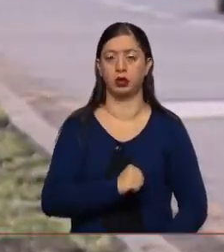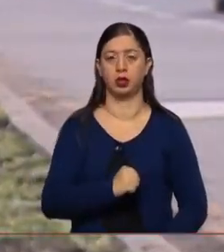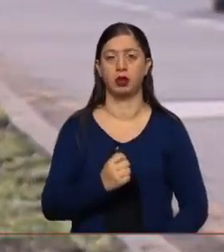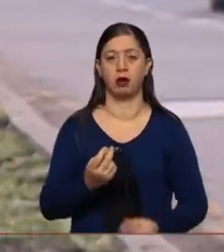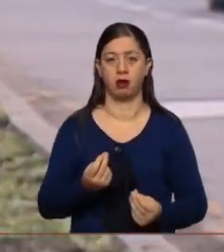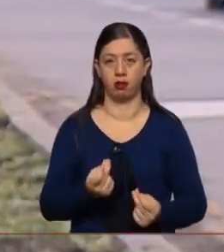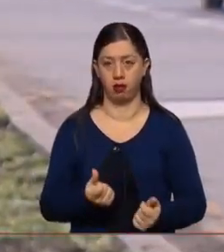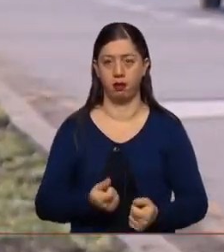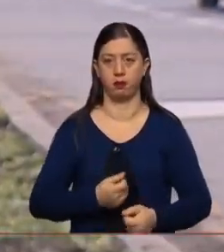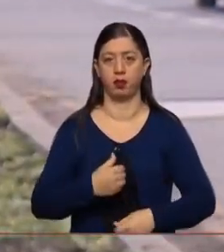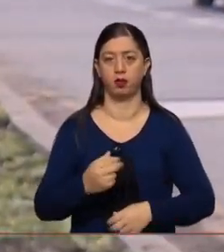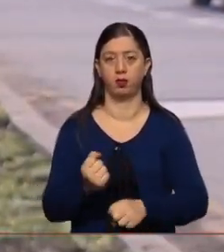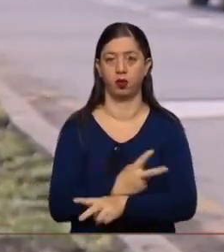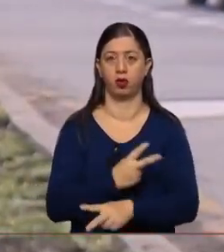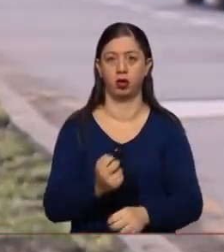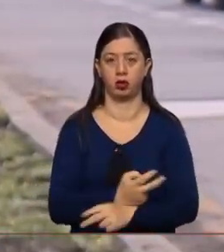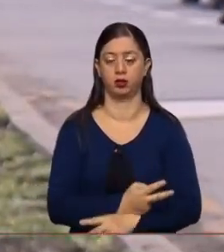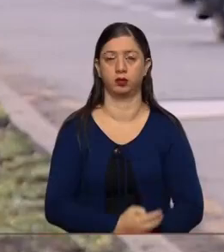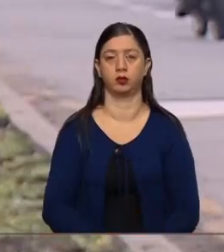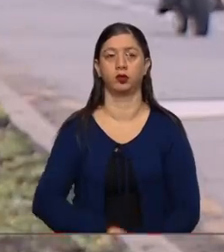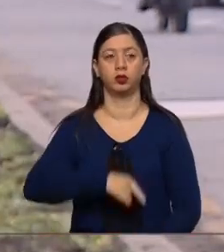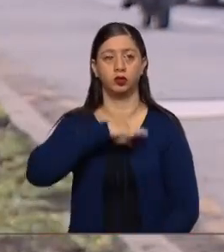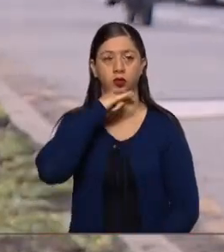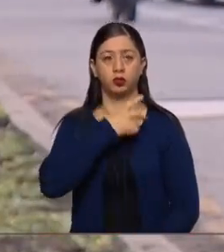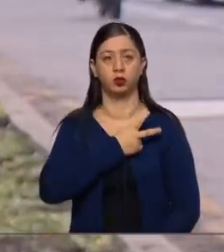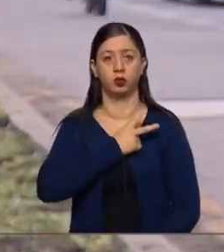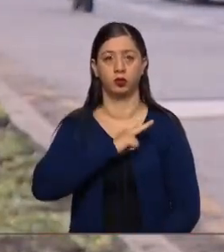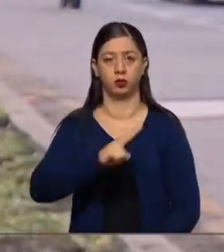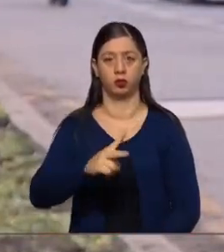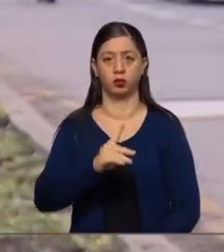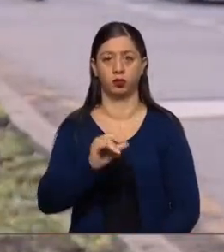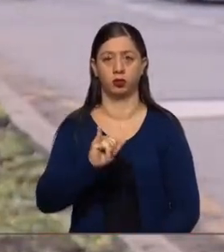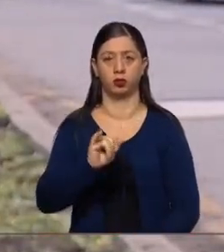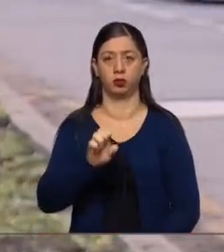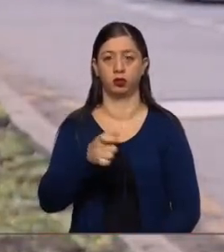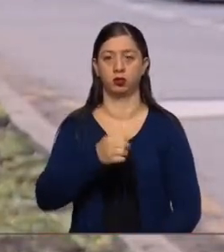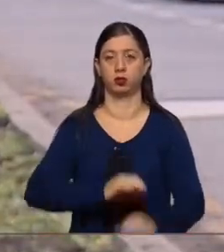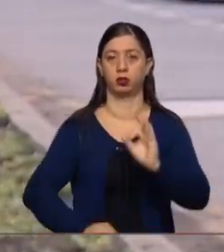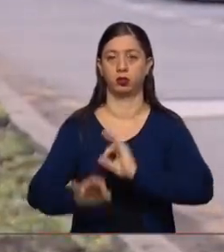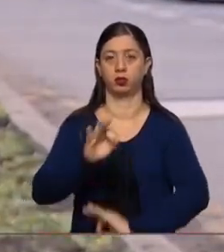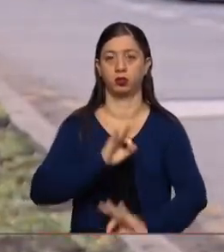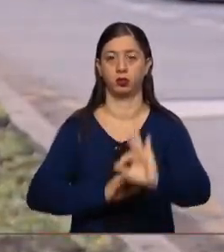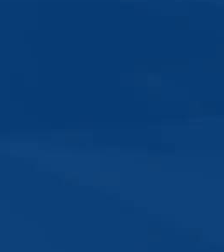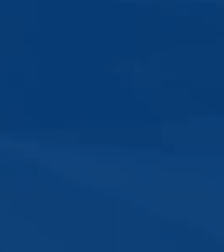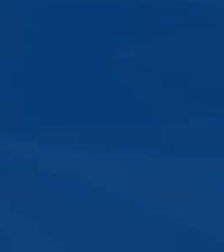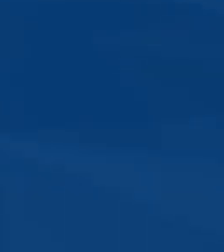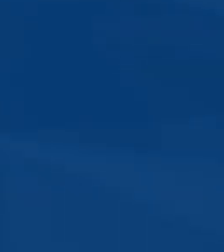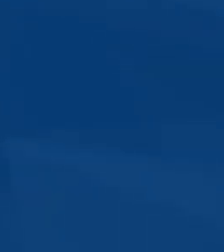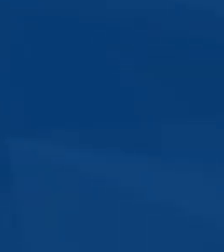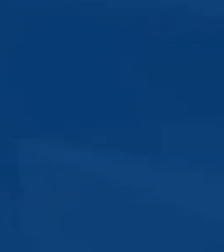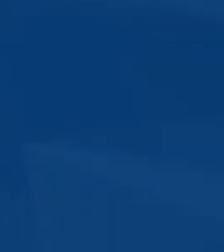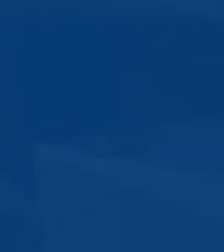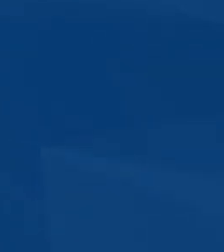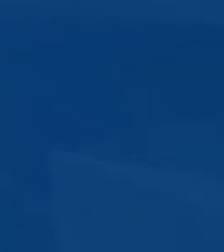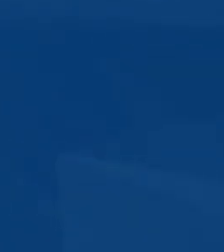contrarrestar esta acción violenta. Desde Yumbo, Valle del Cauca, Diego Candelo Mesa, Telepacífico Noticias.